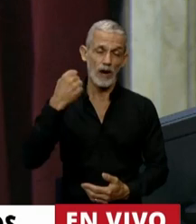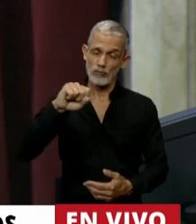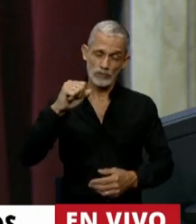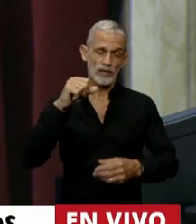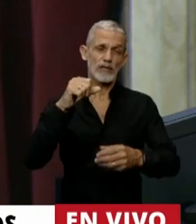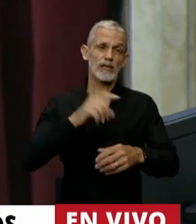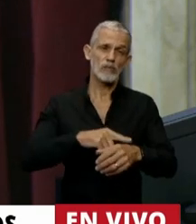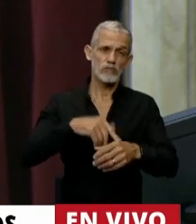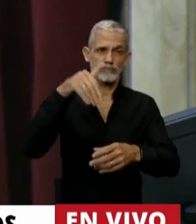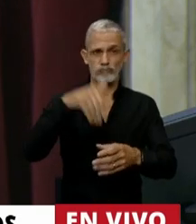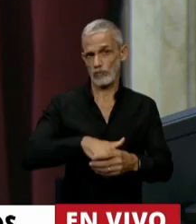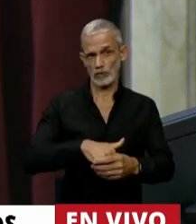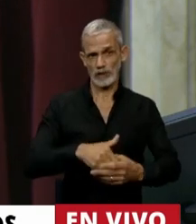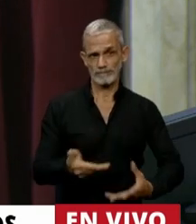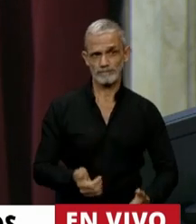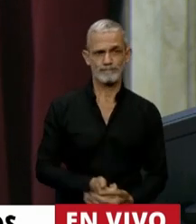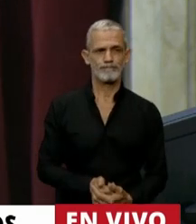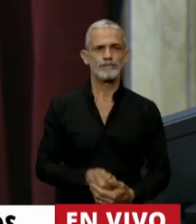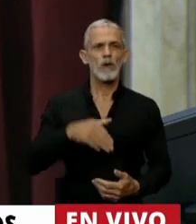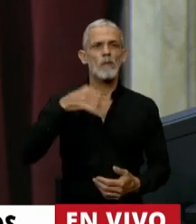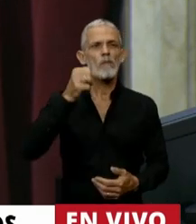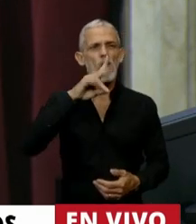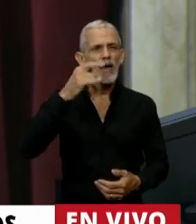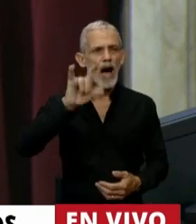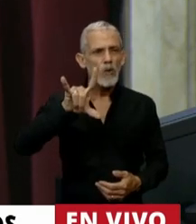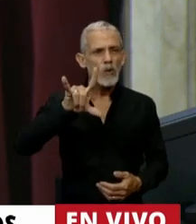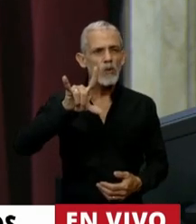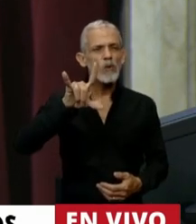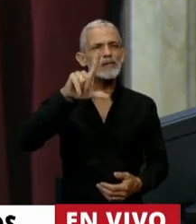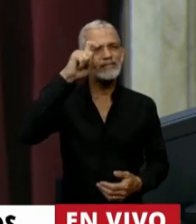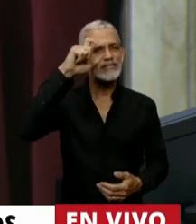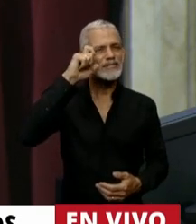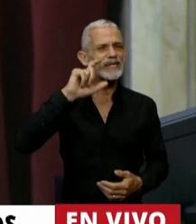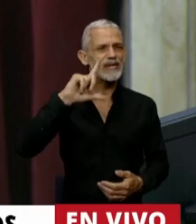Ausente a la hora de votar. Moró Cecilia.